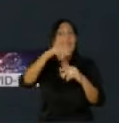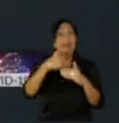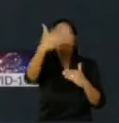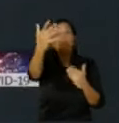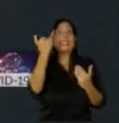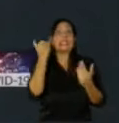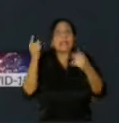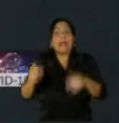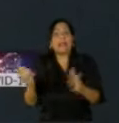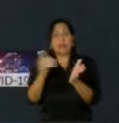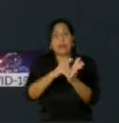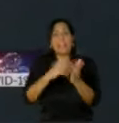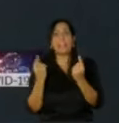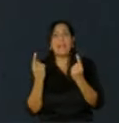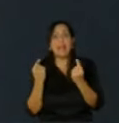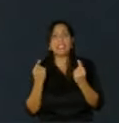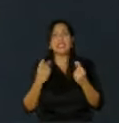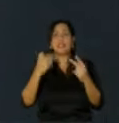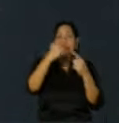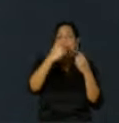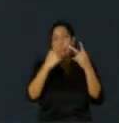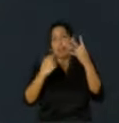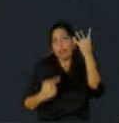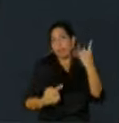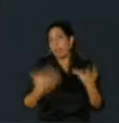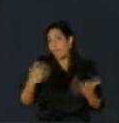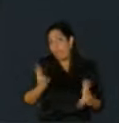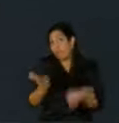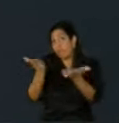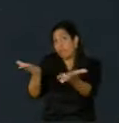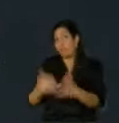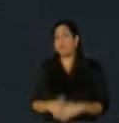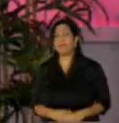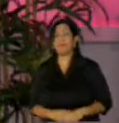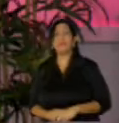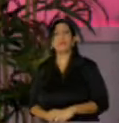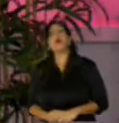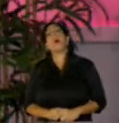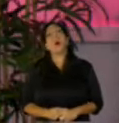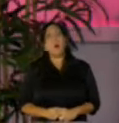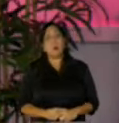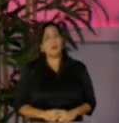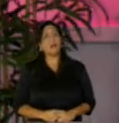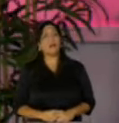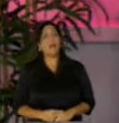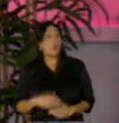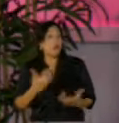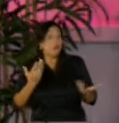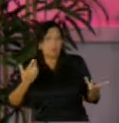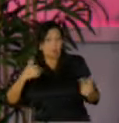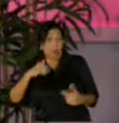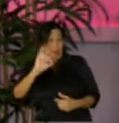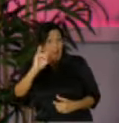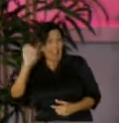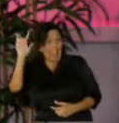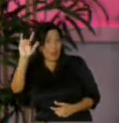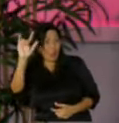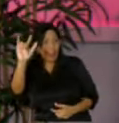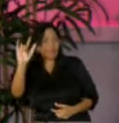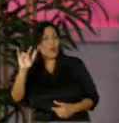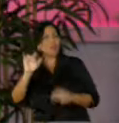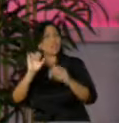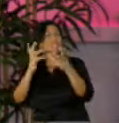ocurra otra vez, también. Claro, que sepan, por lo menos yo no he leído ni he encontrado, igual que en el aeropuerto,